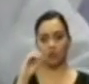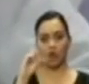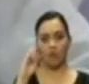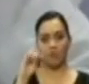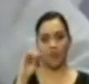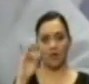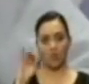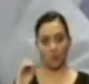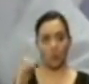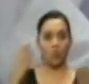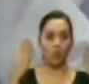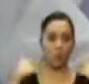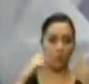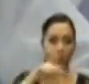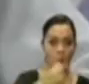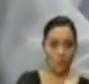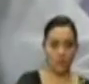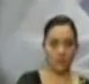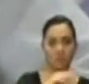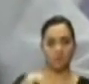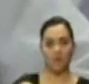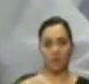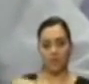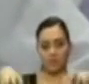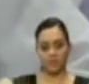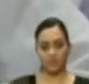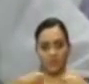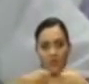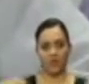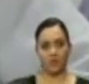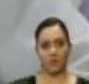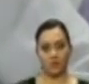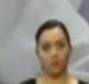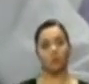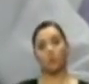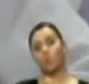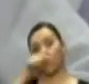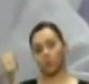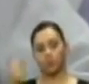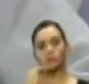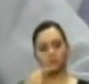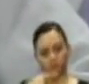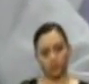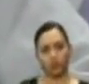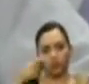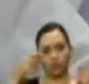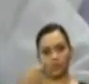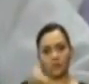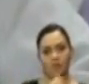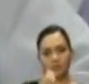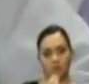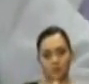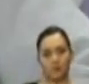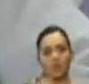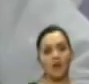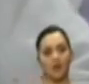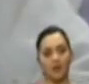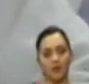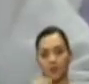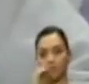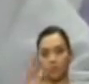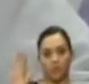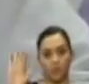Manabí, para inaugurar otra obra, y como tú decías, da mucha alegría estas cosas, otra promesa